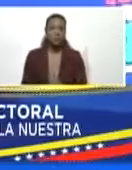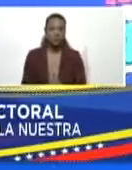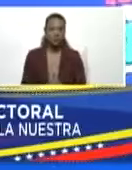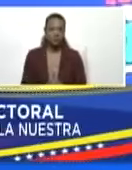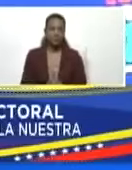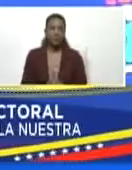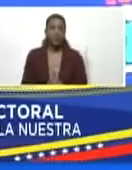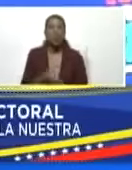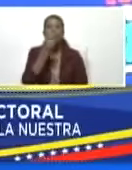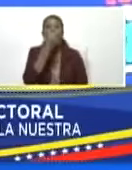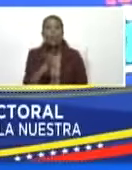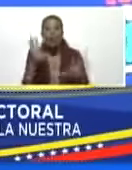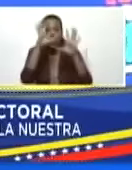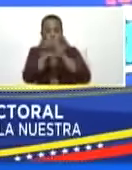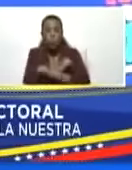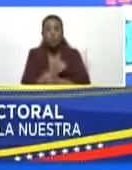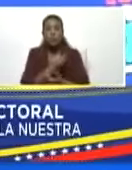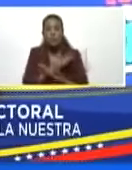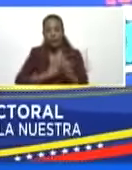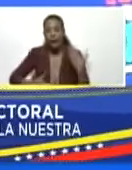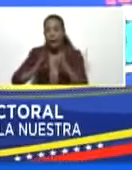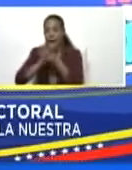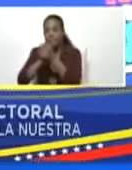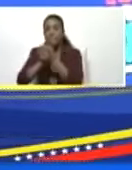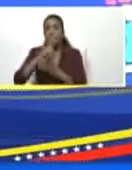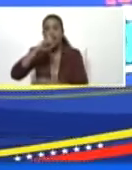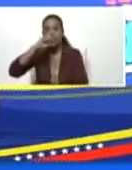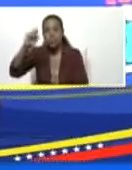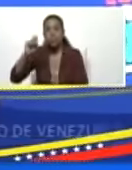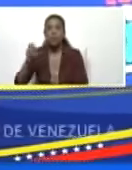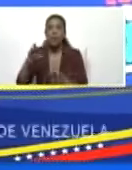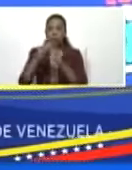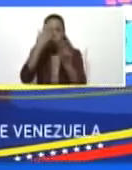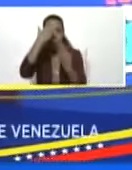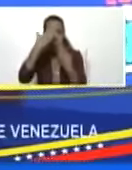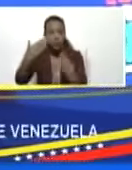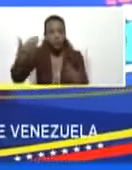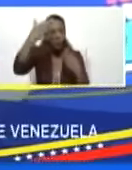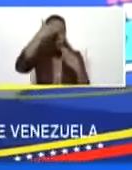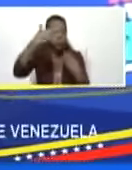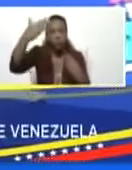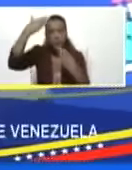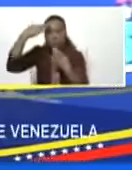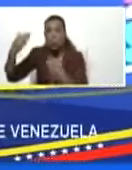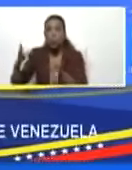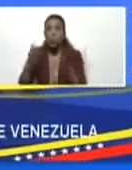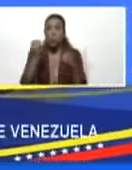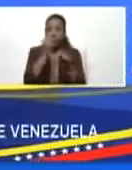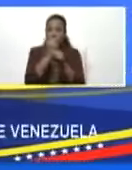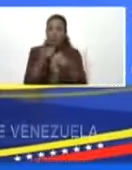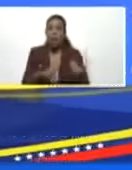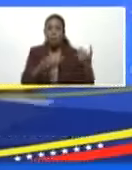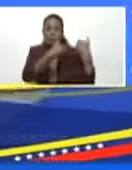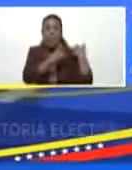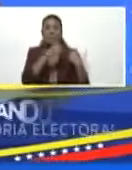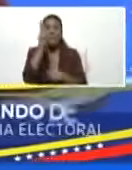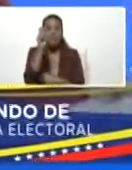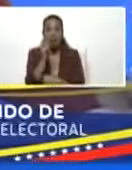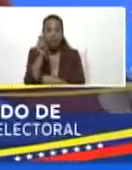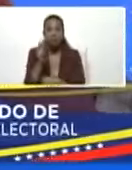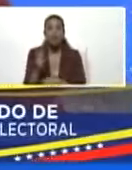Bueno, buenas noches. Gracias, compañero presidente. Saludos a todas y a todos. Esta tarea de este